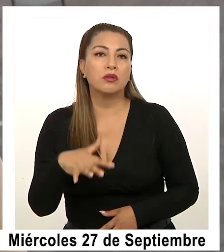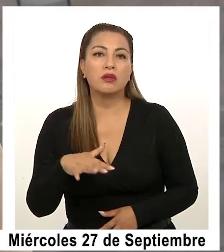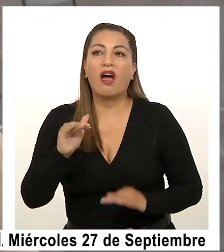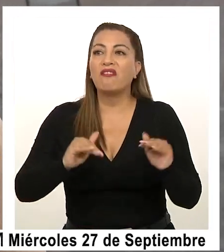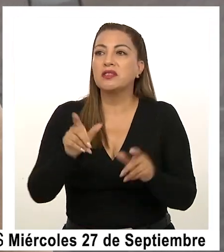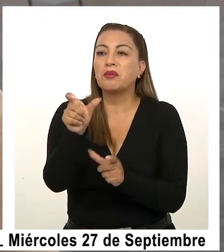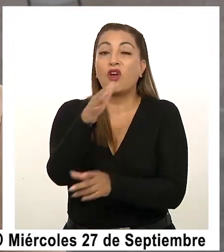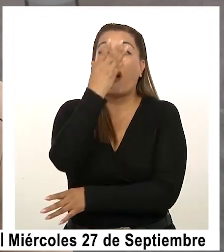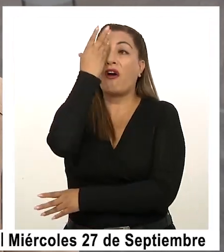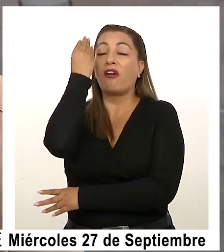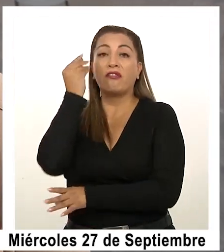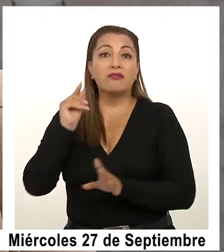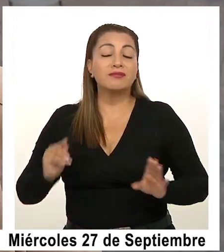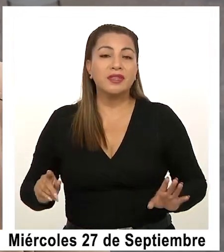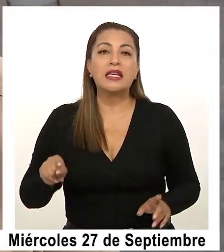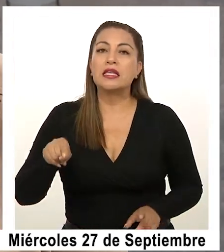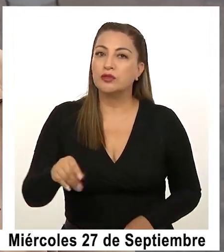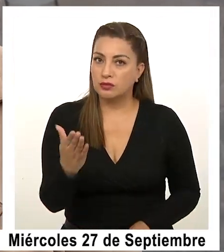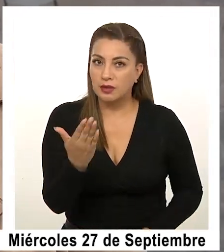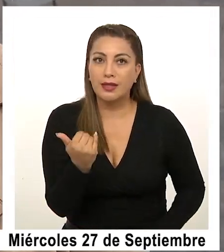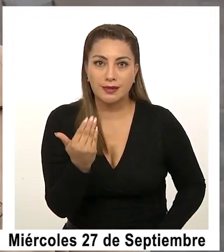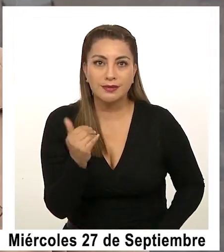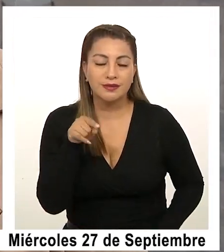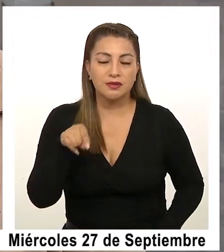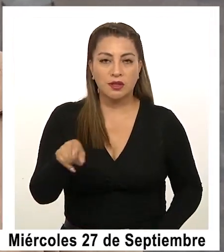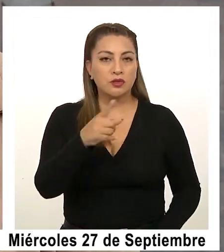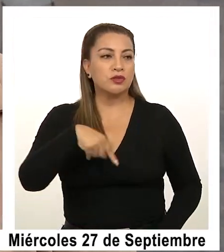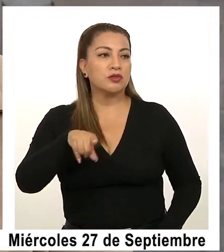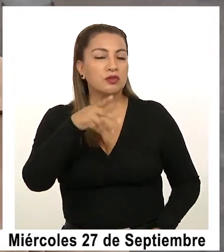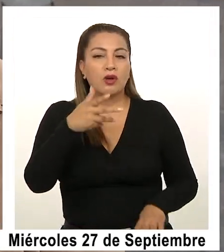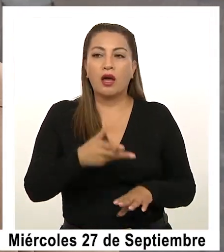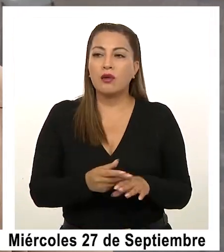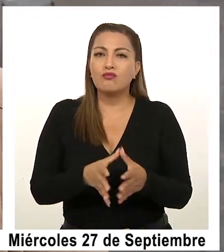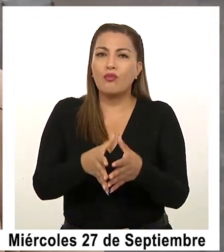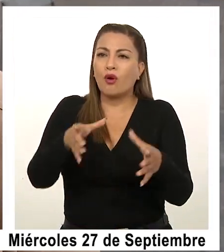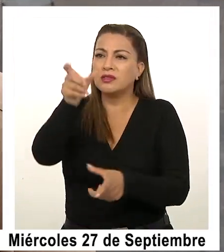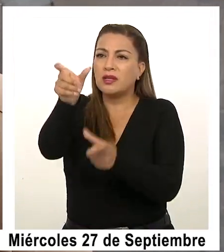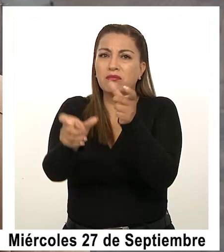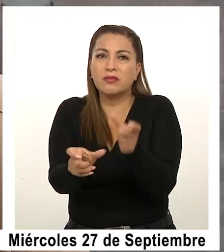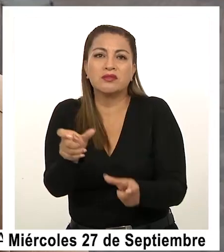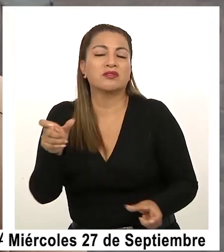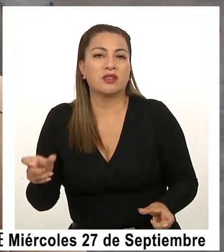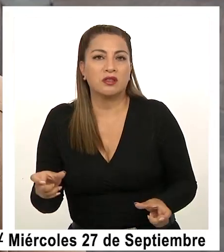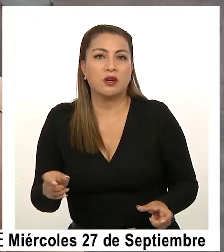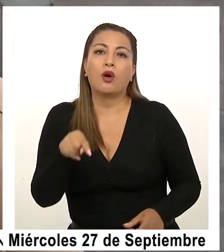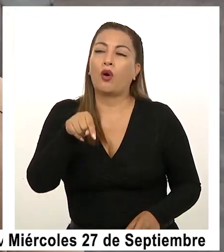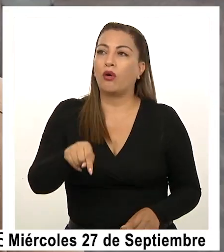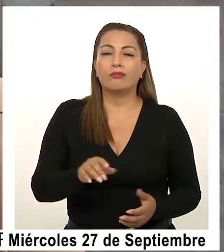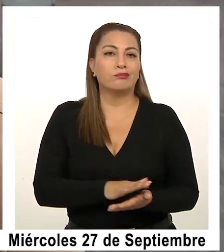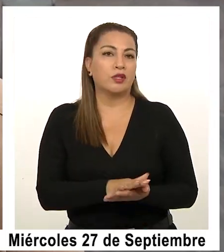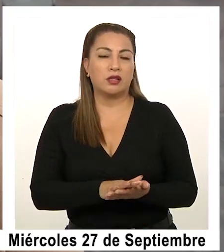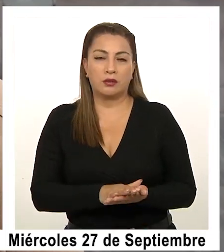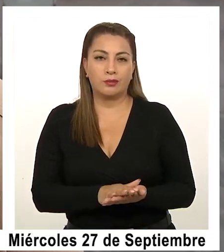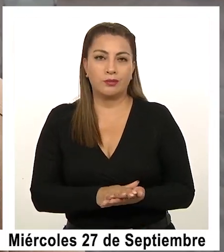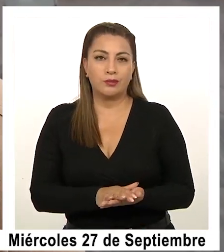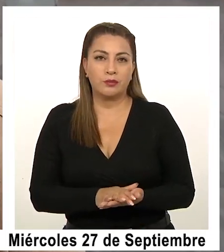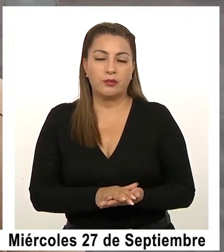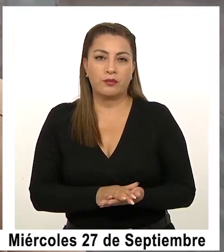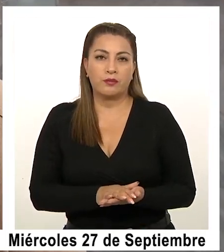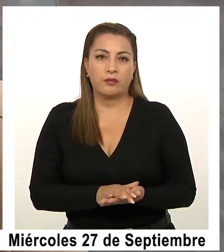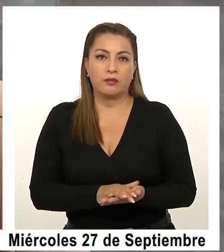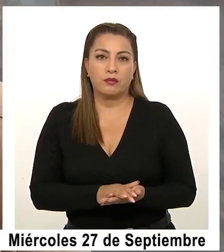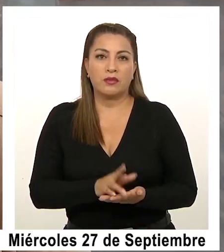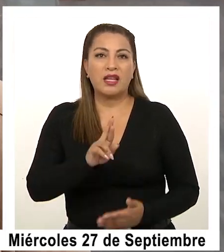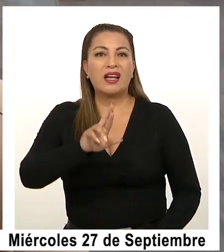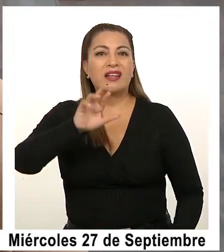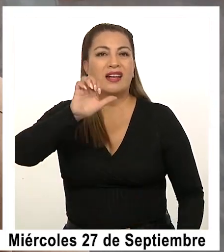muy olvidada y lamentablemente es muy necesaria. Nosotros tenemos una gran cantidad de pacientes que hoy día, por ejemplo, son dependientes